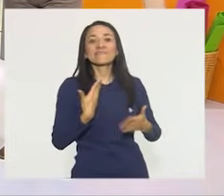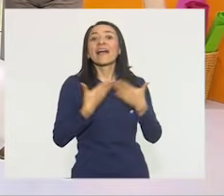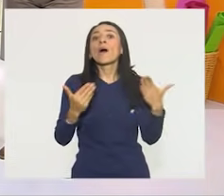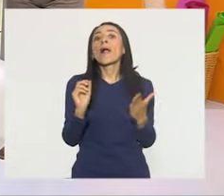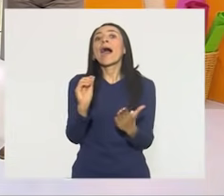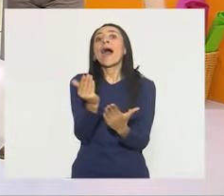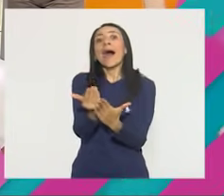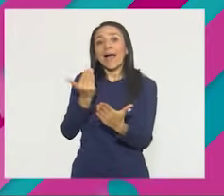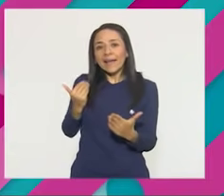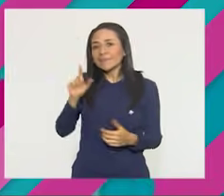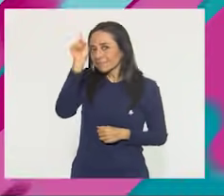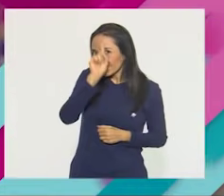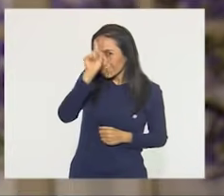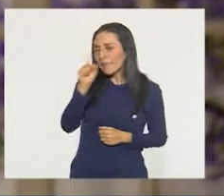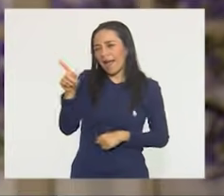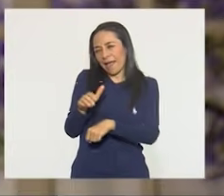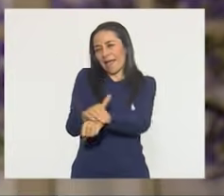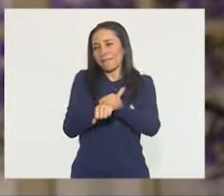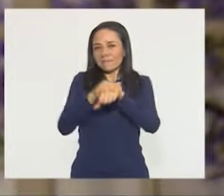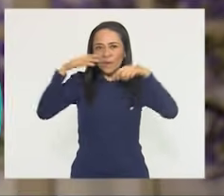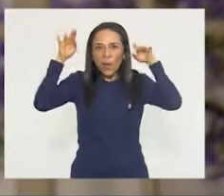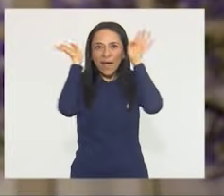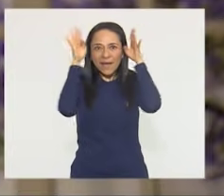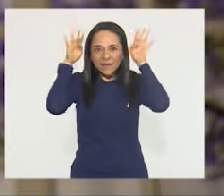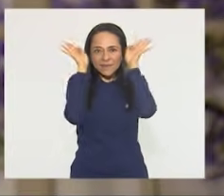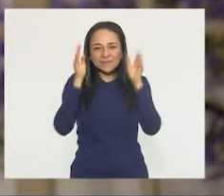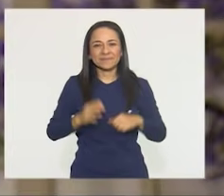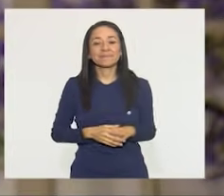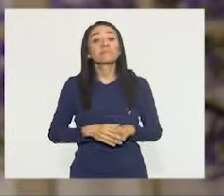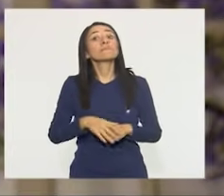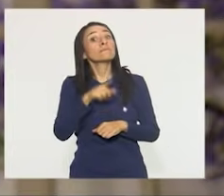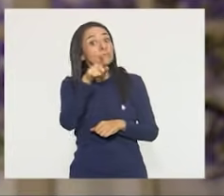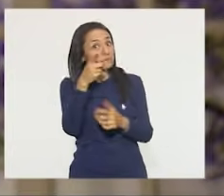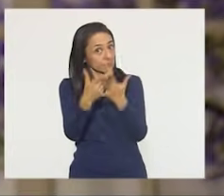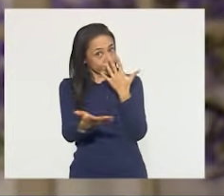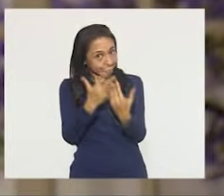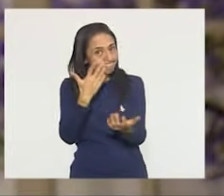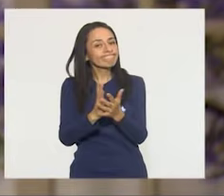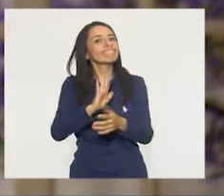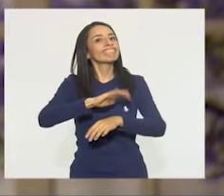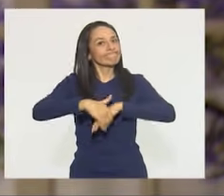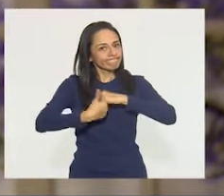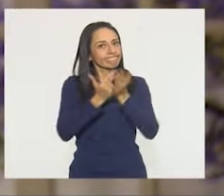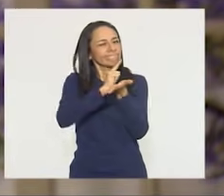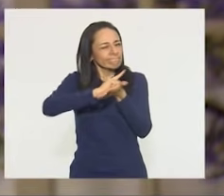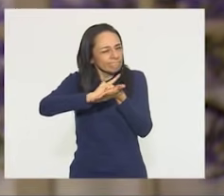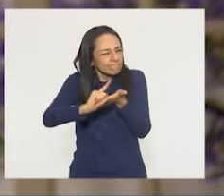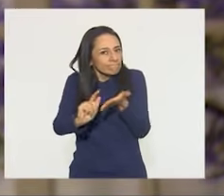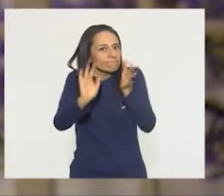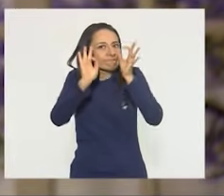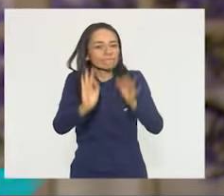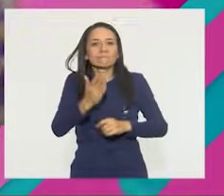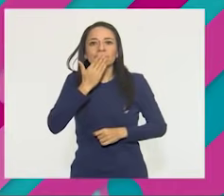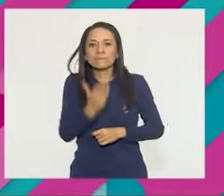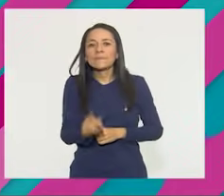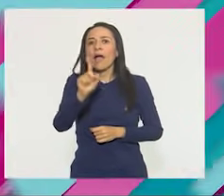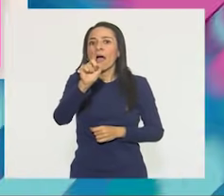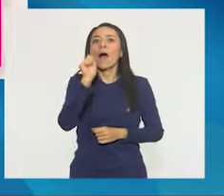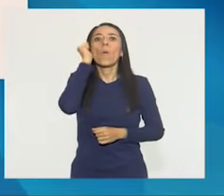amigo Ajo Listo. Lava muy bien tus manos con agua y con jabón durante 20